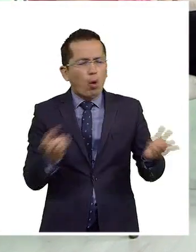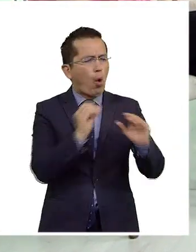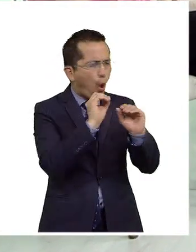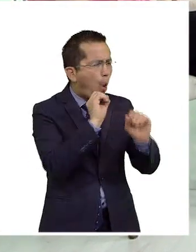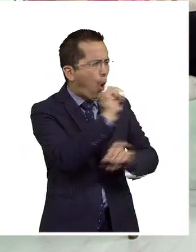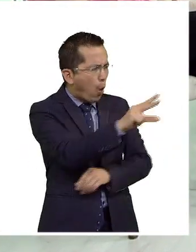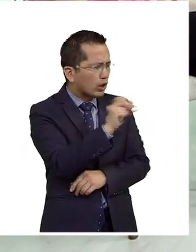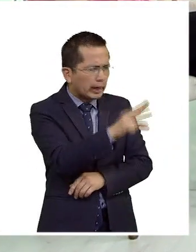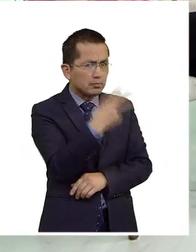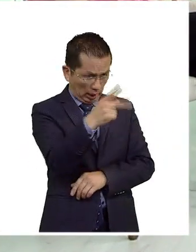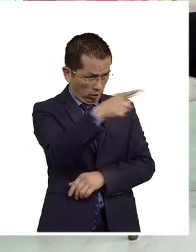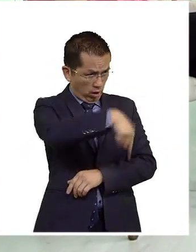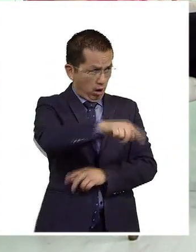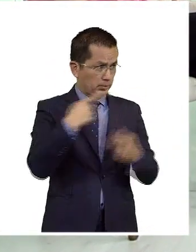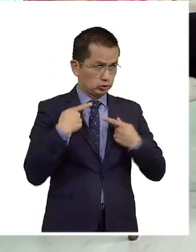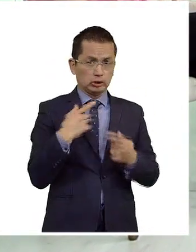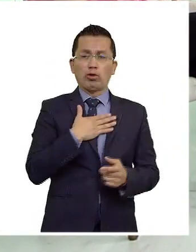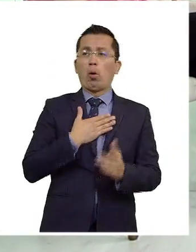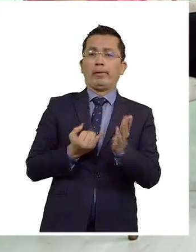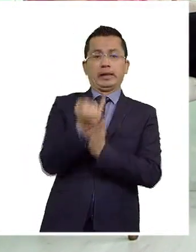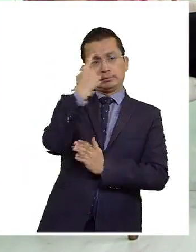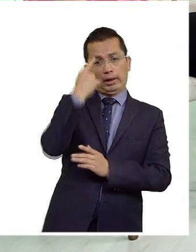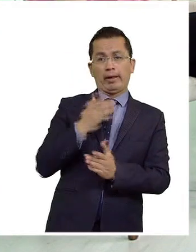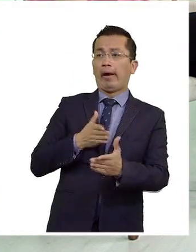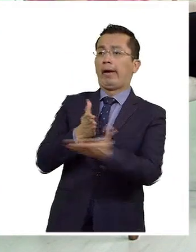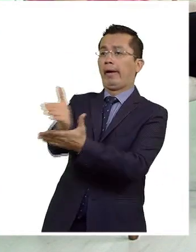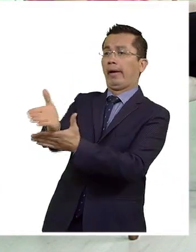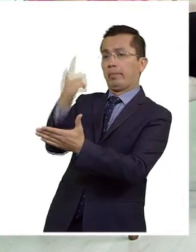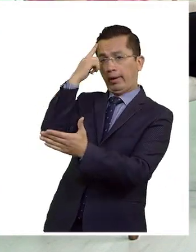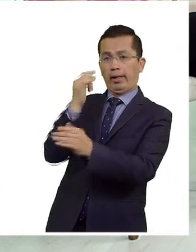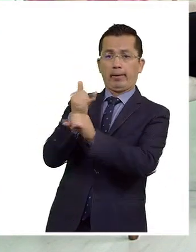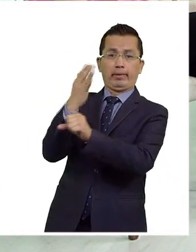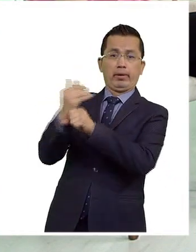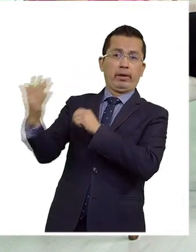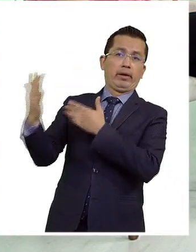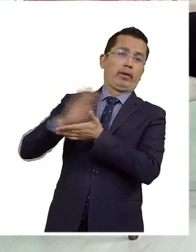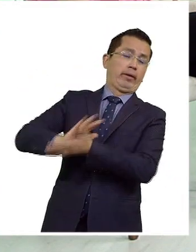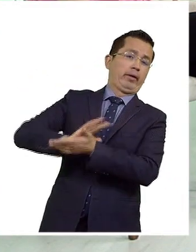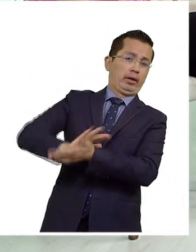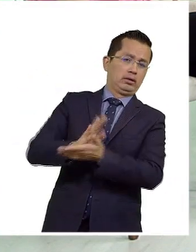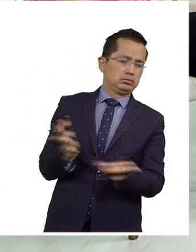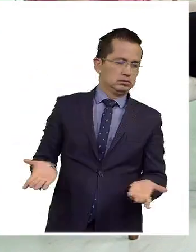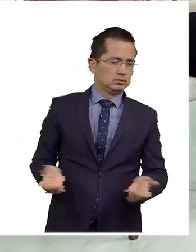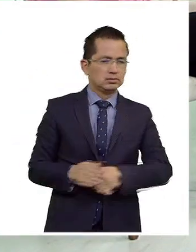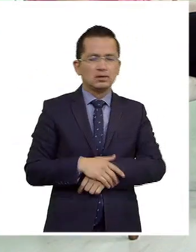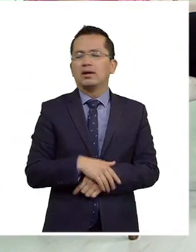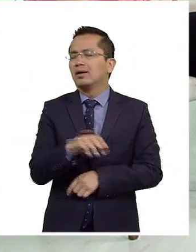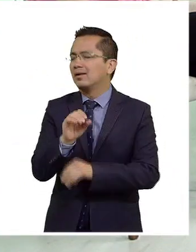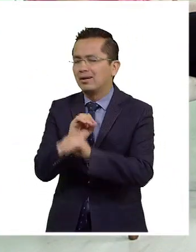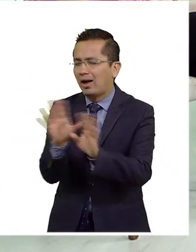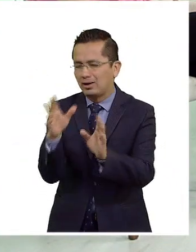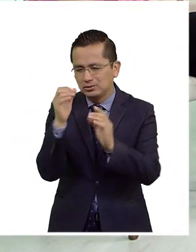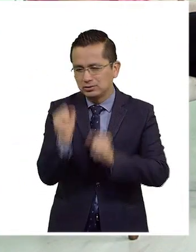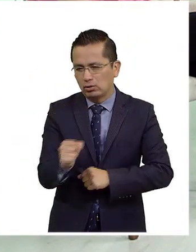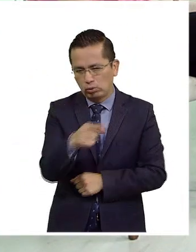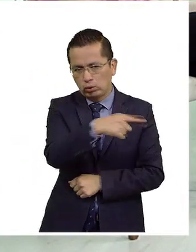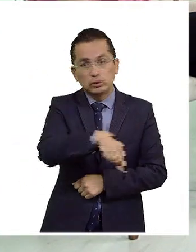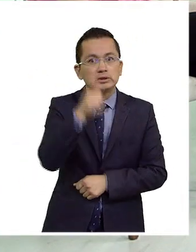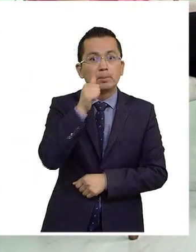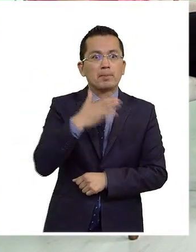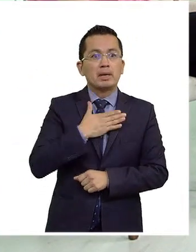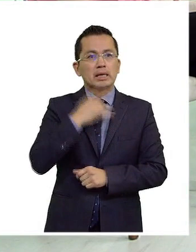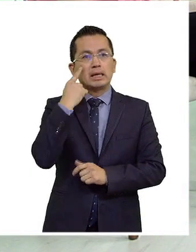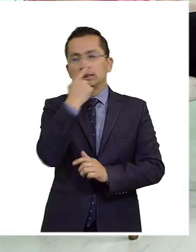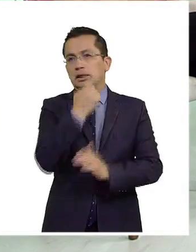ser discriminado. Exactamente. Por supuesto, ¿no? No estar en el centro de las violencias, como lo están las personas trans, menores de edad y mayores. Y el